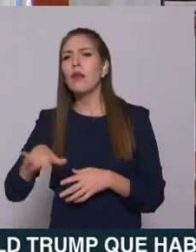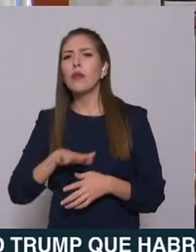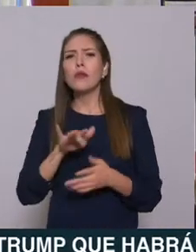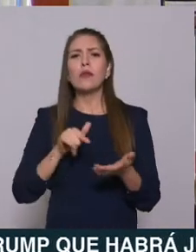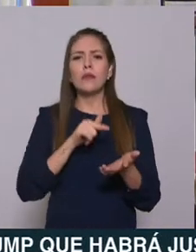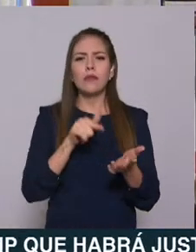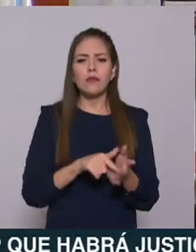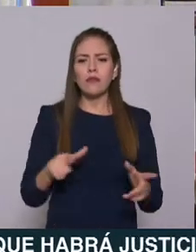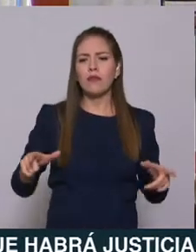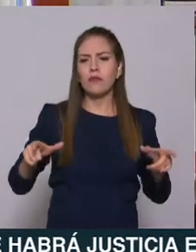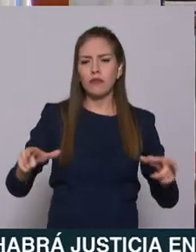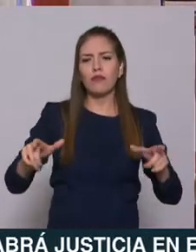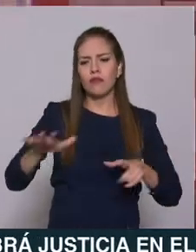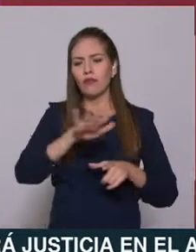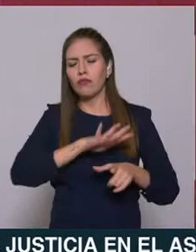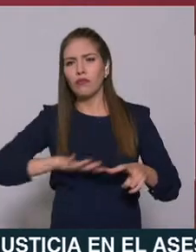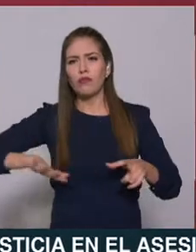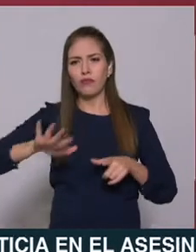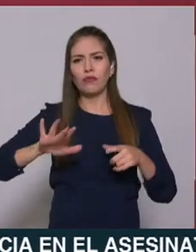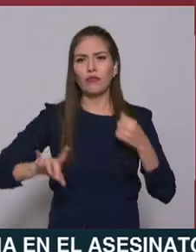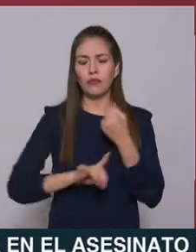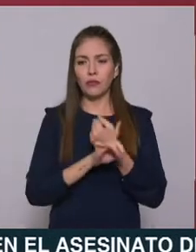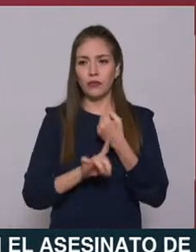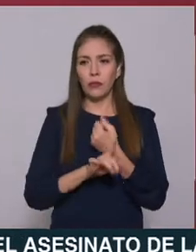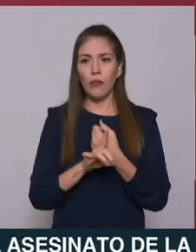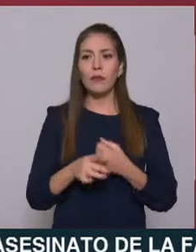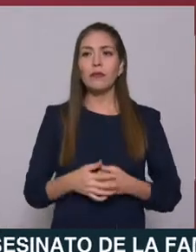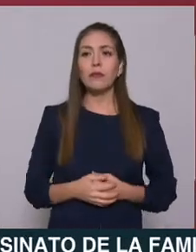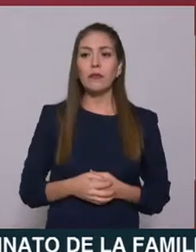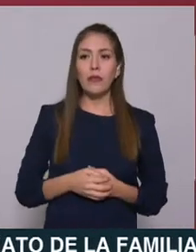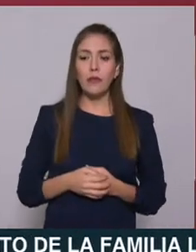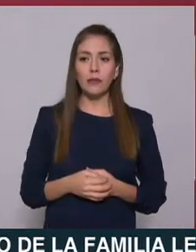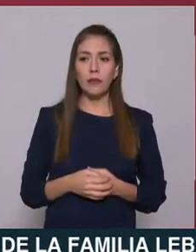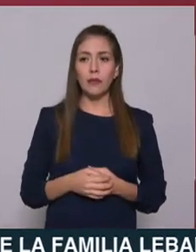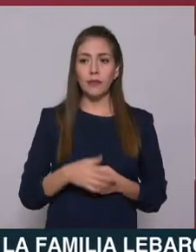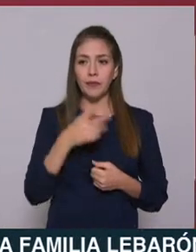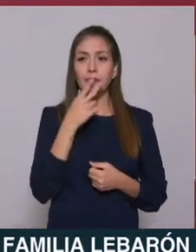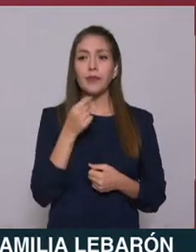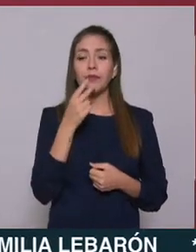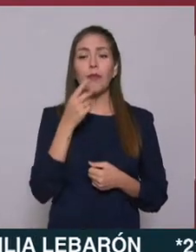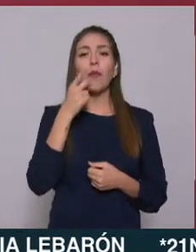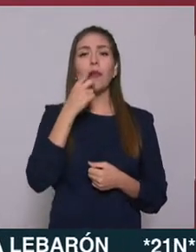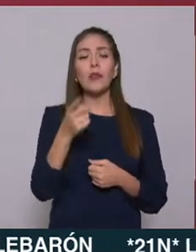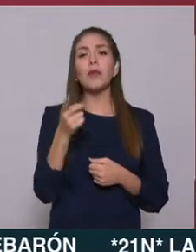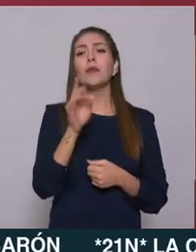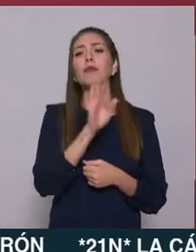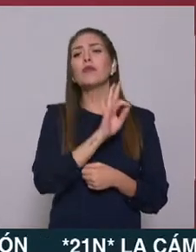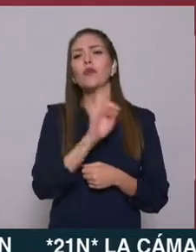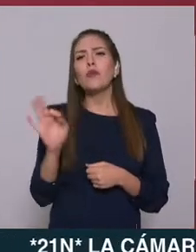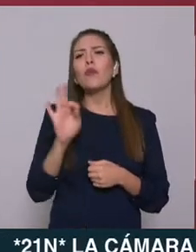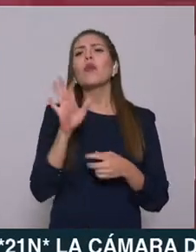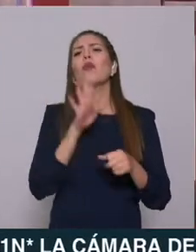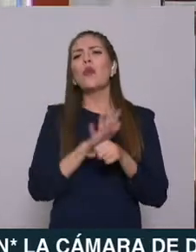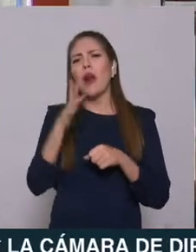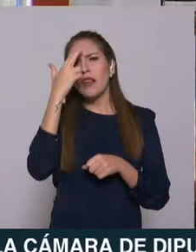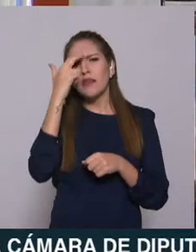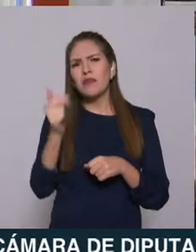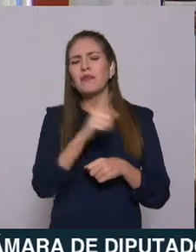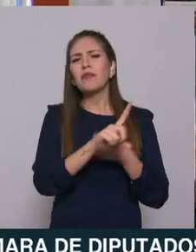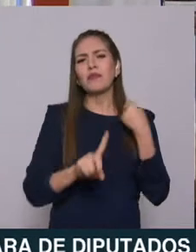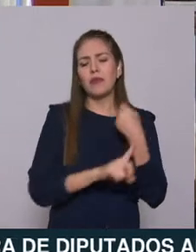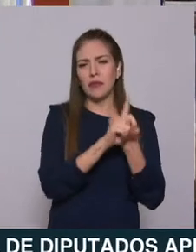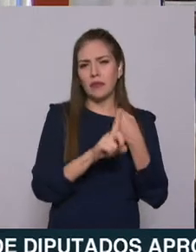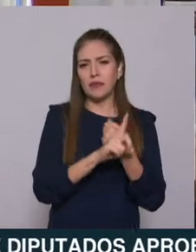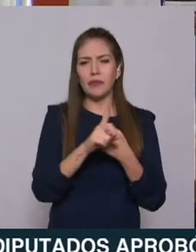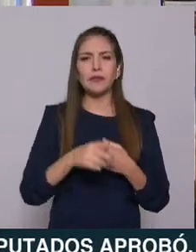zona de conflicto. El funcionario federal dio a conocer una de las posibles causas de los hechos. El